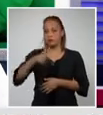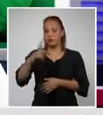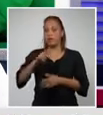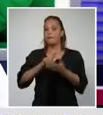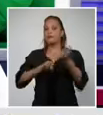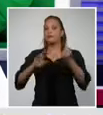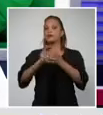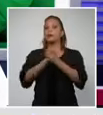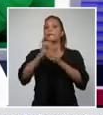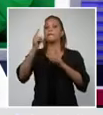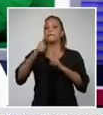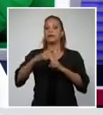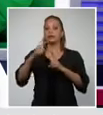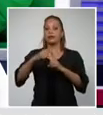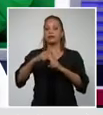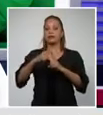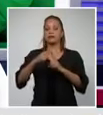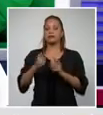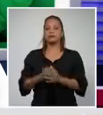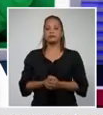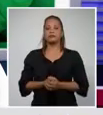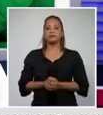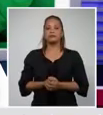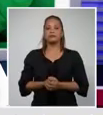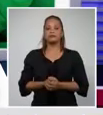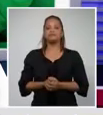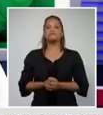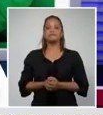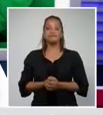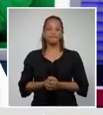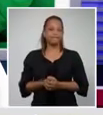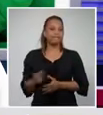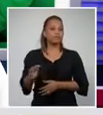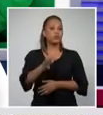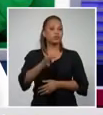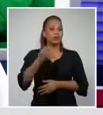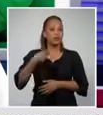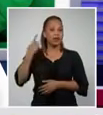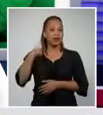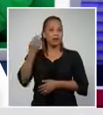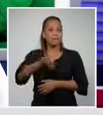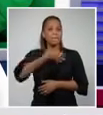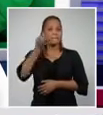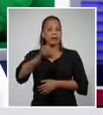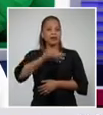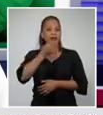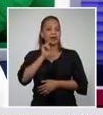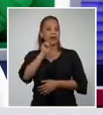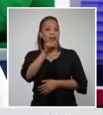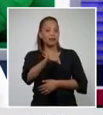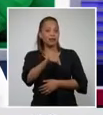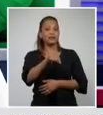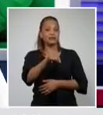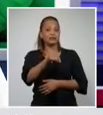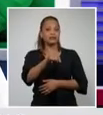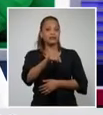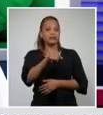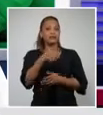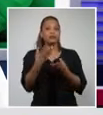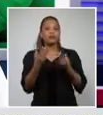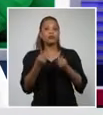Matanzas, un municipio en el cual explicamos ayer el evento epidemiológico que se está